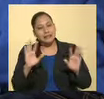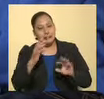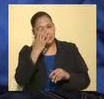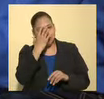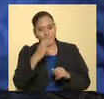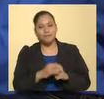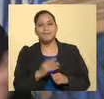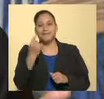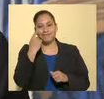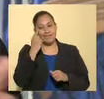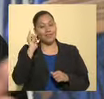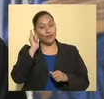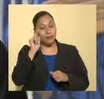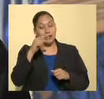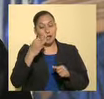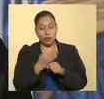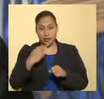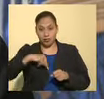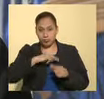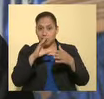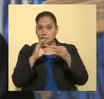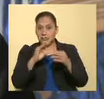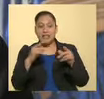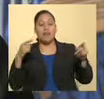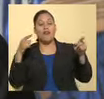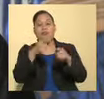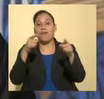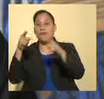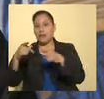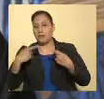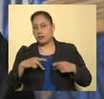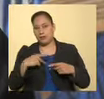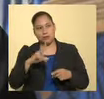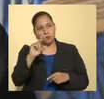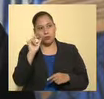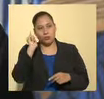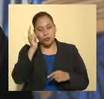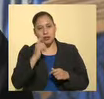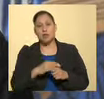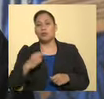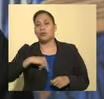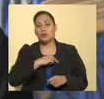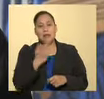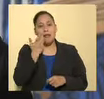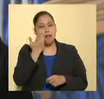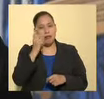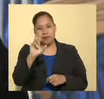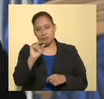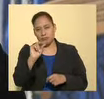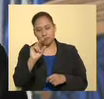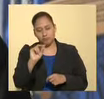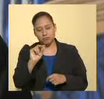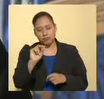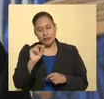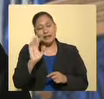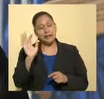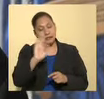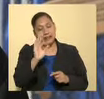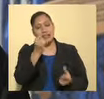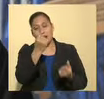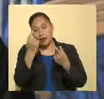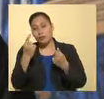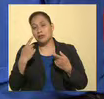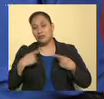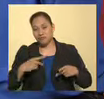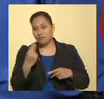delicadeza. Esperemos que lo que vamos a decir no ofenda a nadie del público. Pero no lo hacemos pero con ese afán. No ese es el fin, pero habrá cosas que sí pueden es llamar